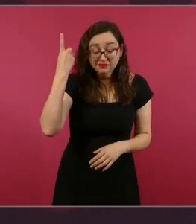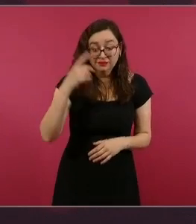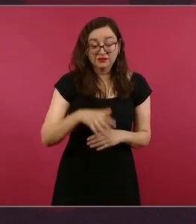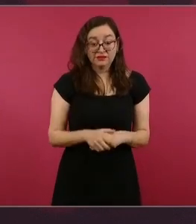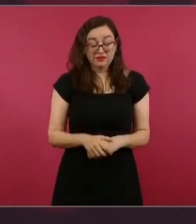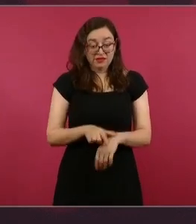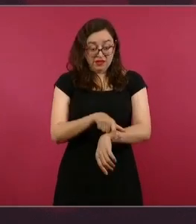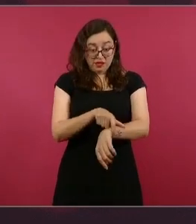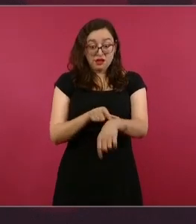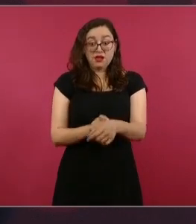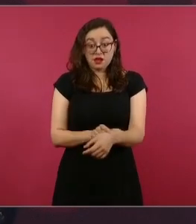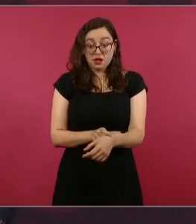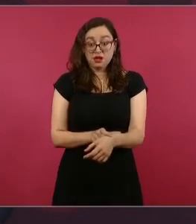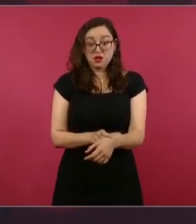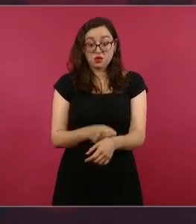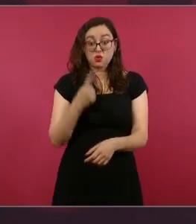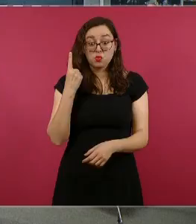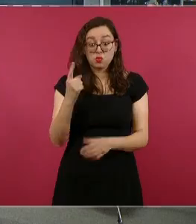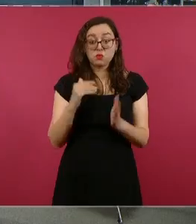cada reloj.